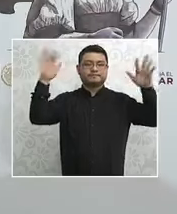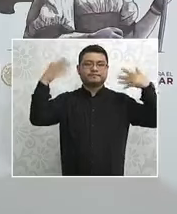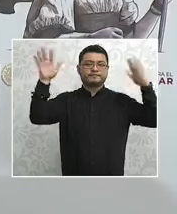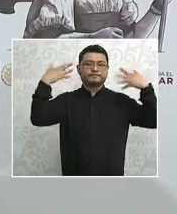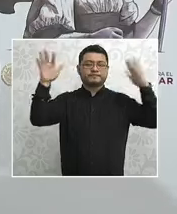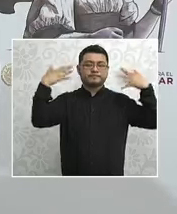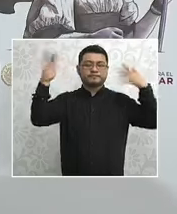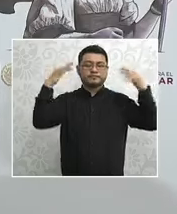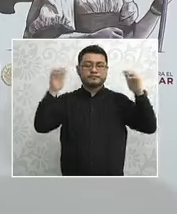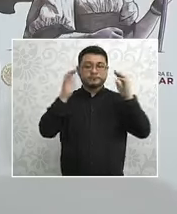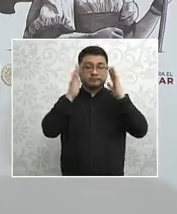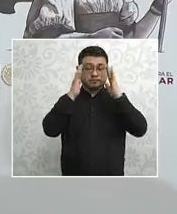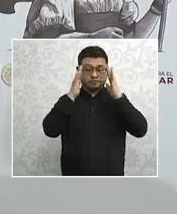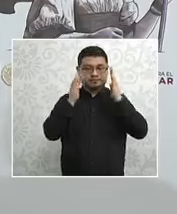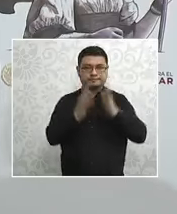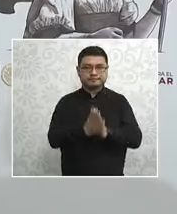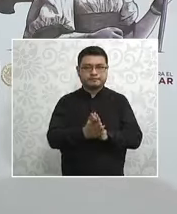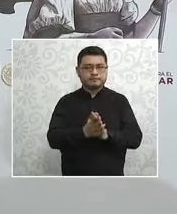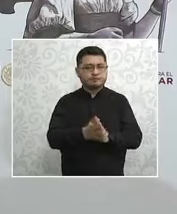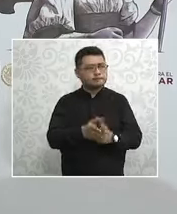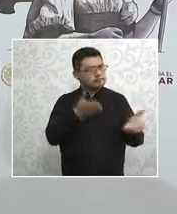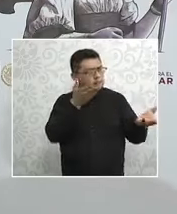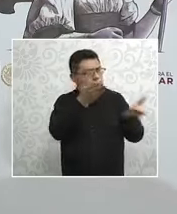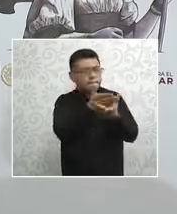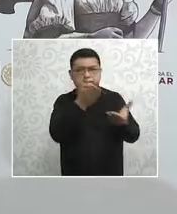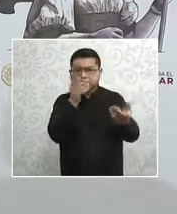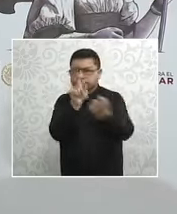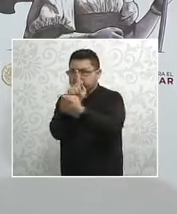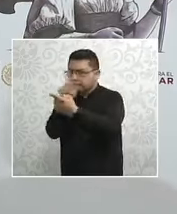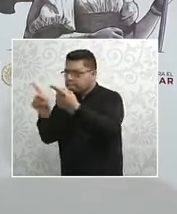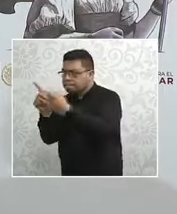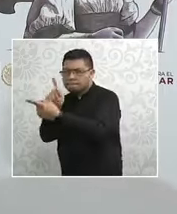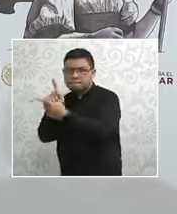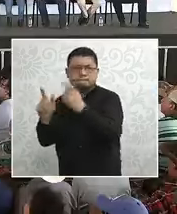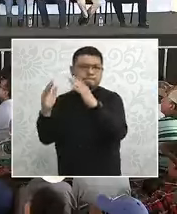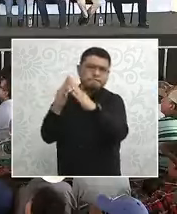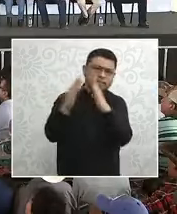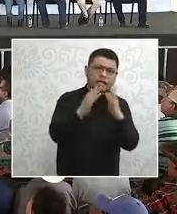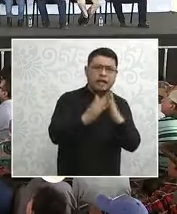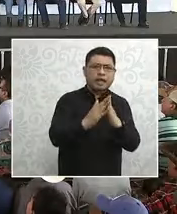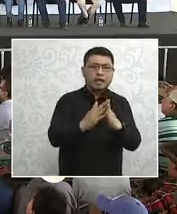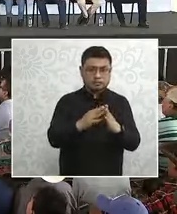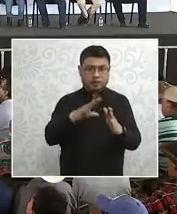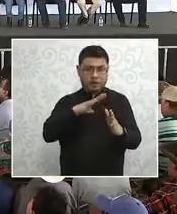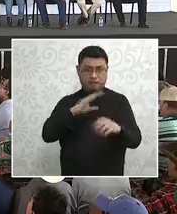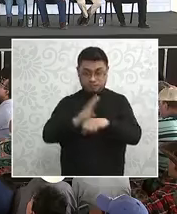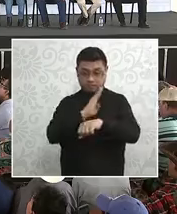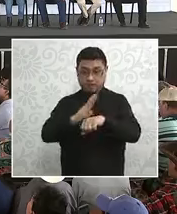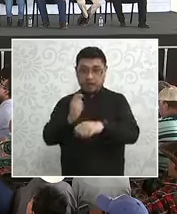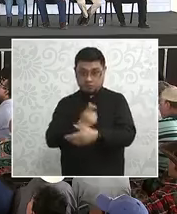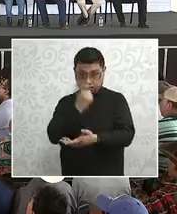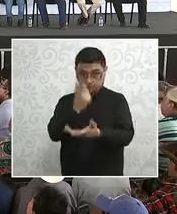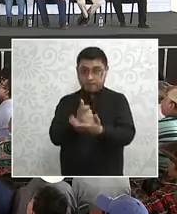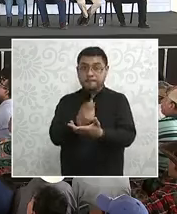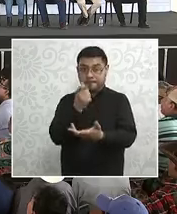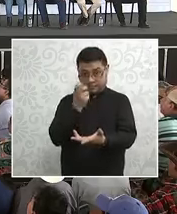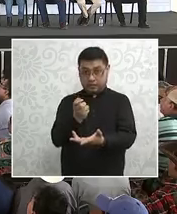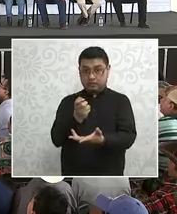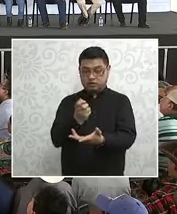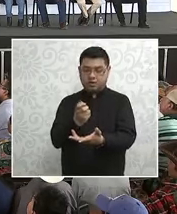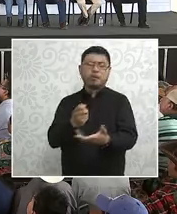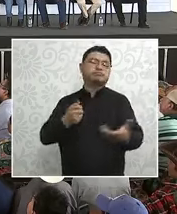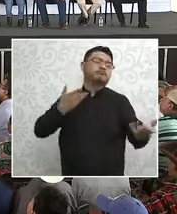primera van a ir a visitar sus casas si tienen su pensión del bienestar van a ir